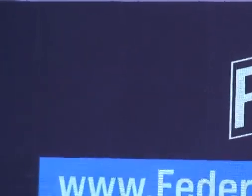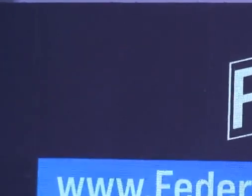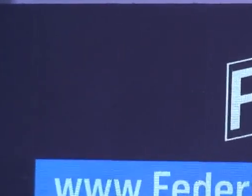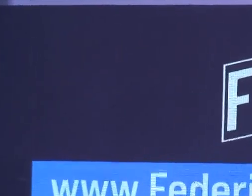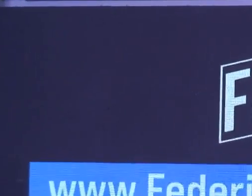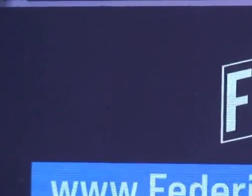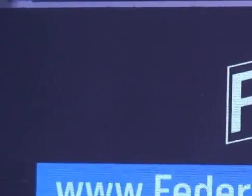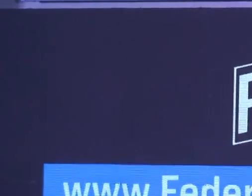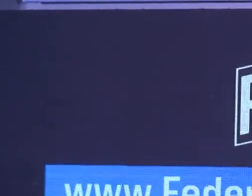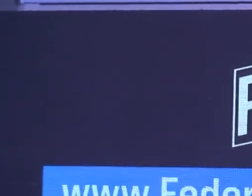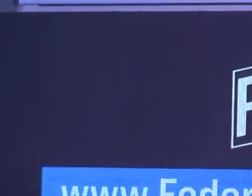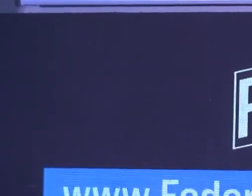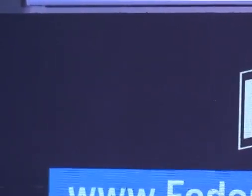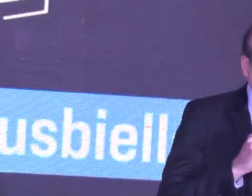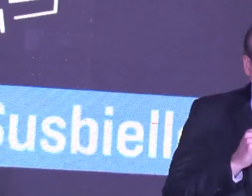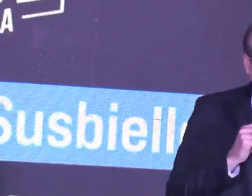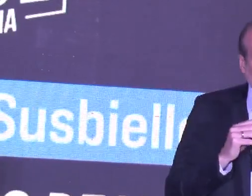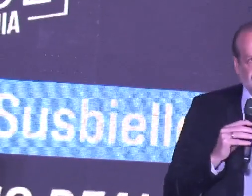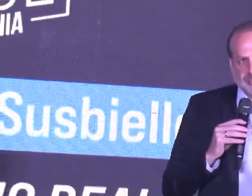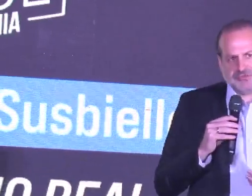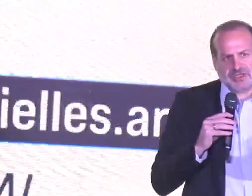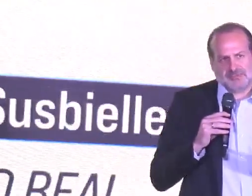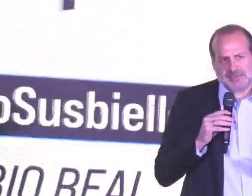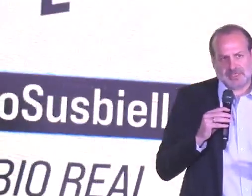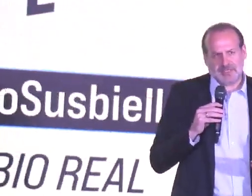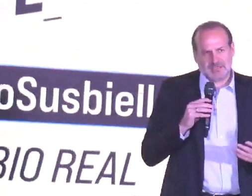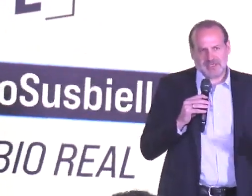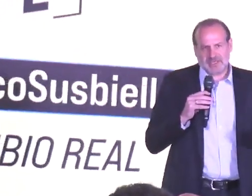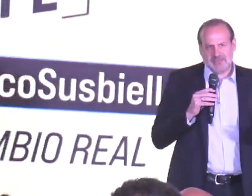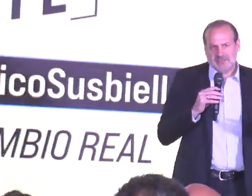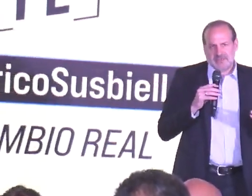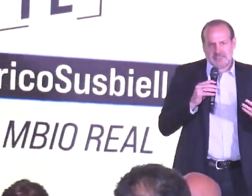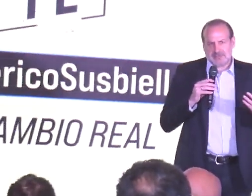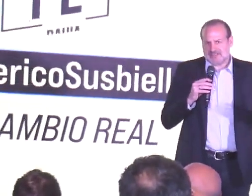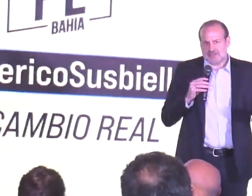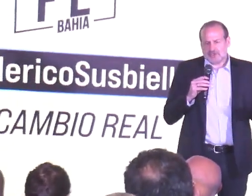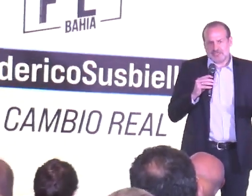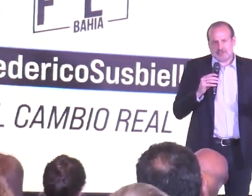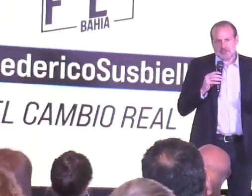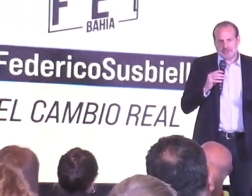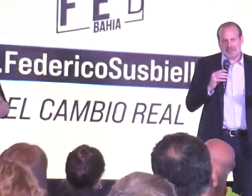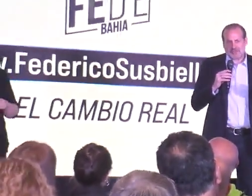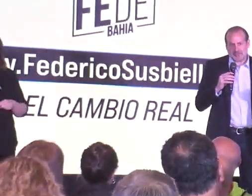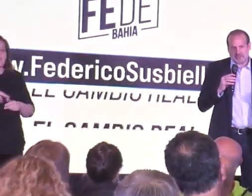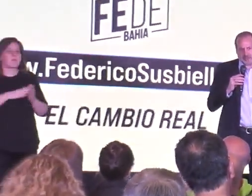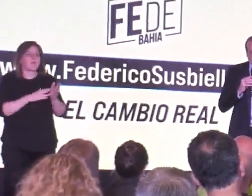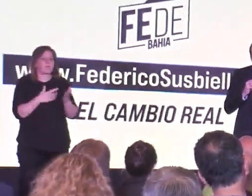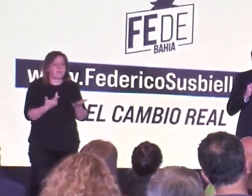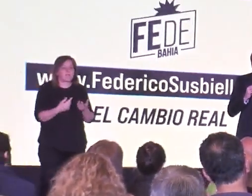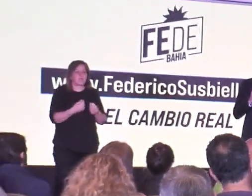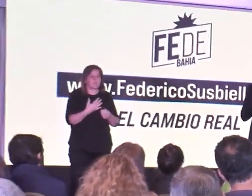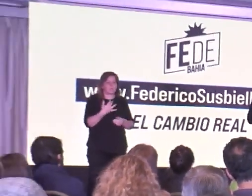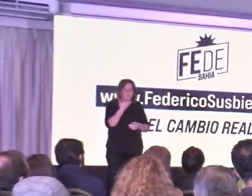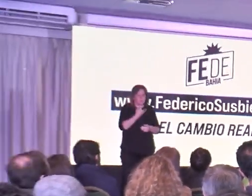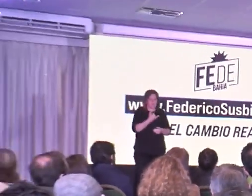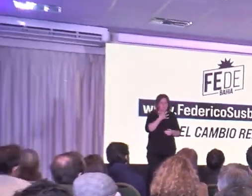como lo planteé en el video y como lo decimos, el plan para Bahía Blanca es bastante concreto y es simple, ¿no? Que